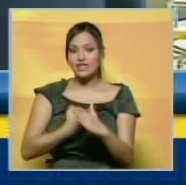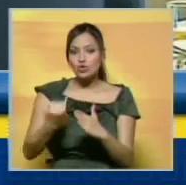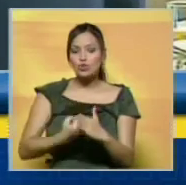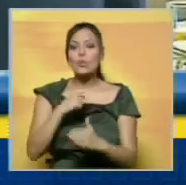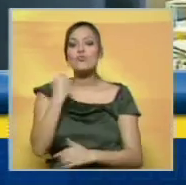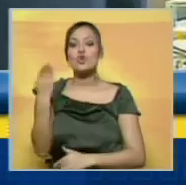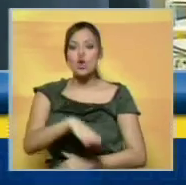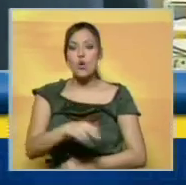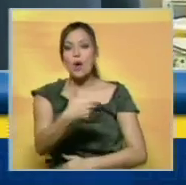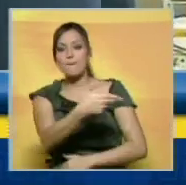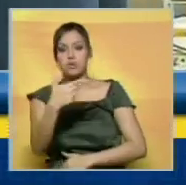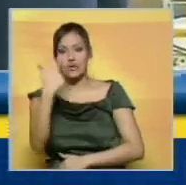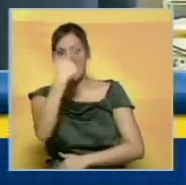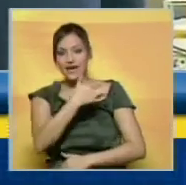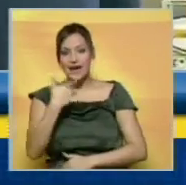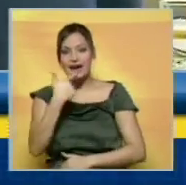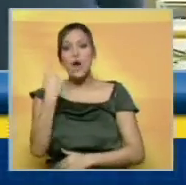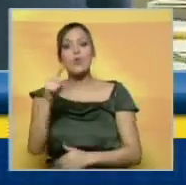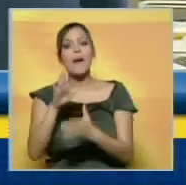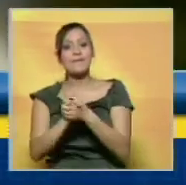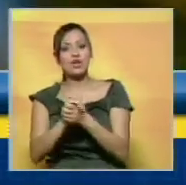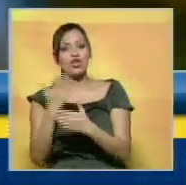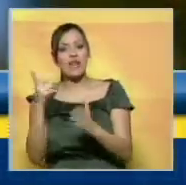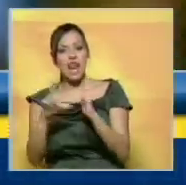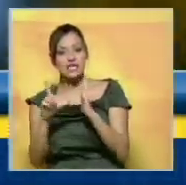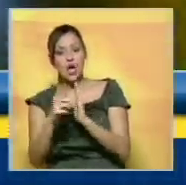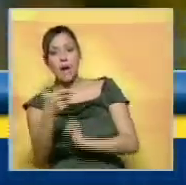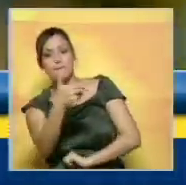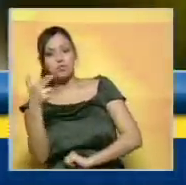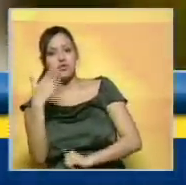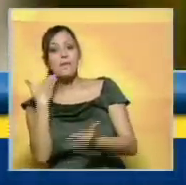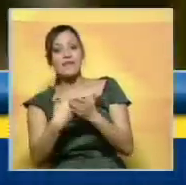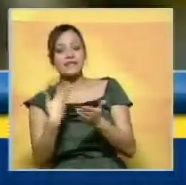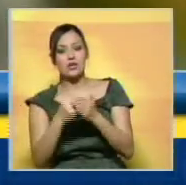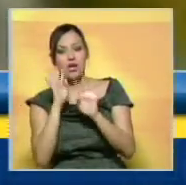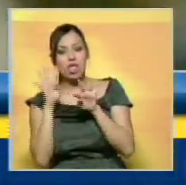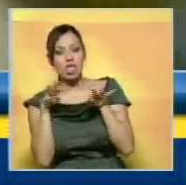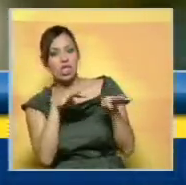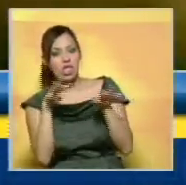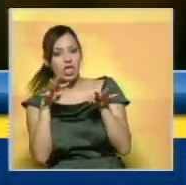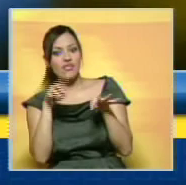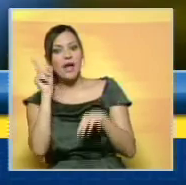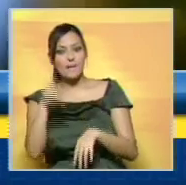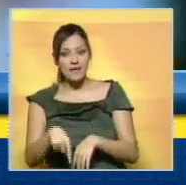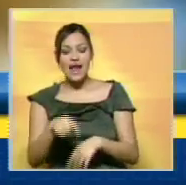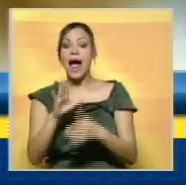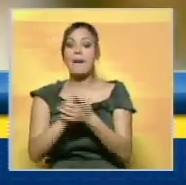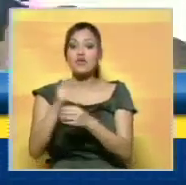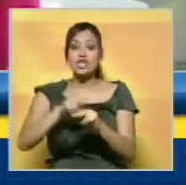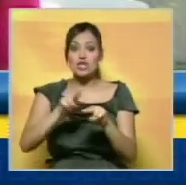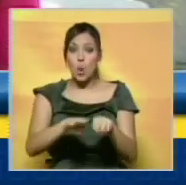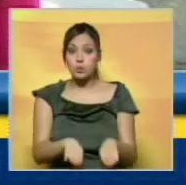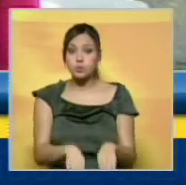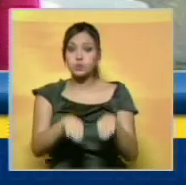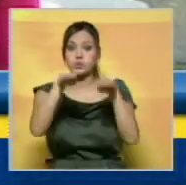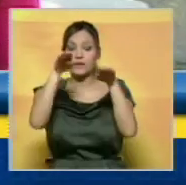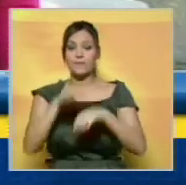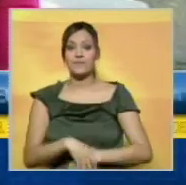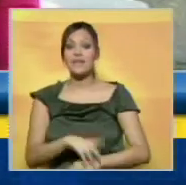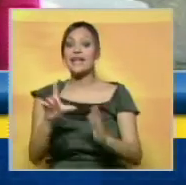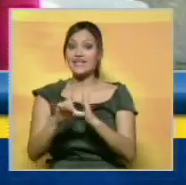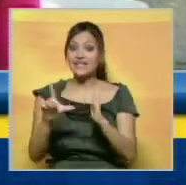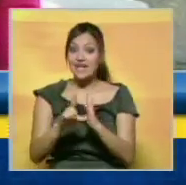murió al recibir un disparo en la cara de manos de un compañero de clases y en presencia de otro, además, amigo de la infancia. El liceo en